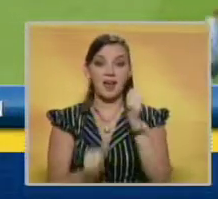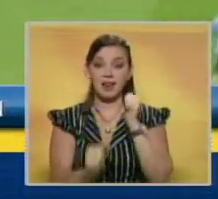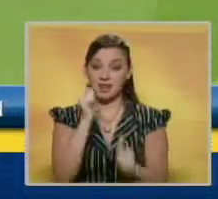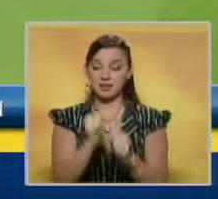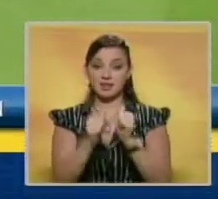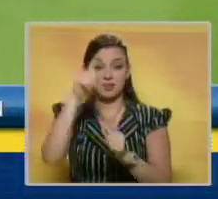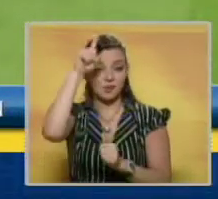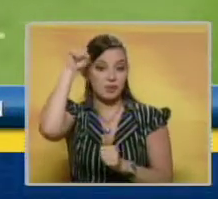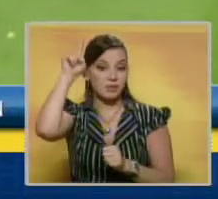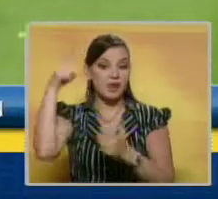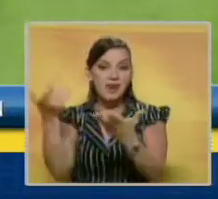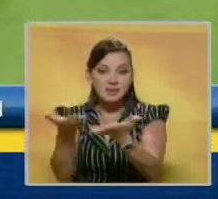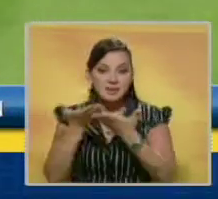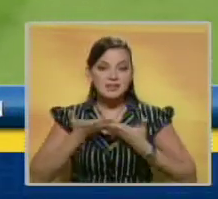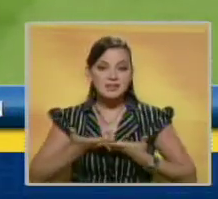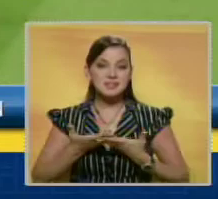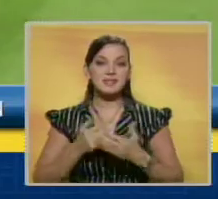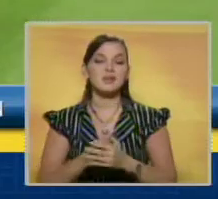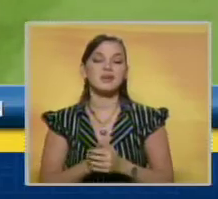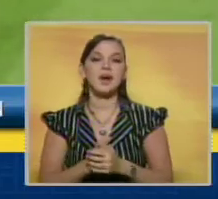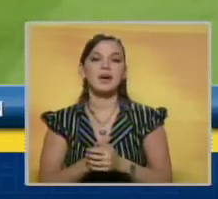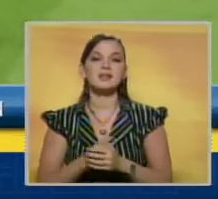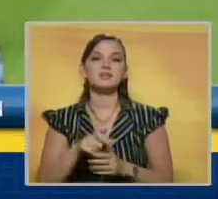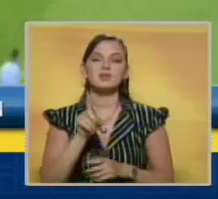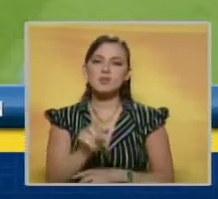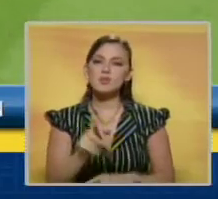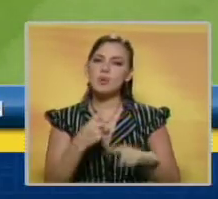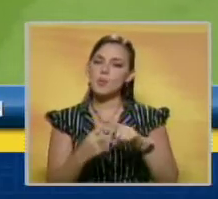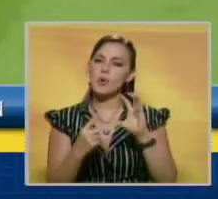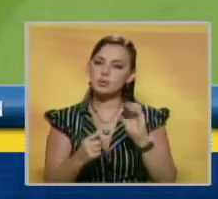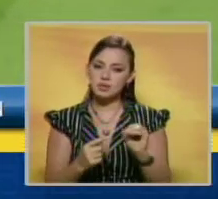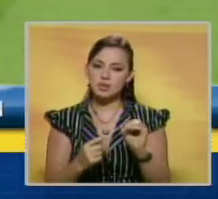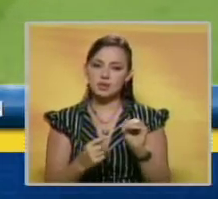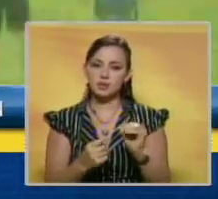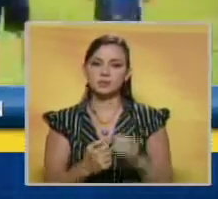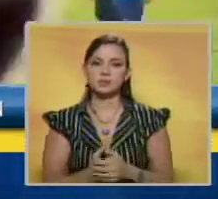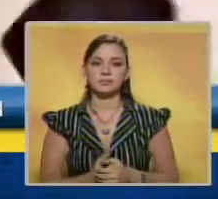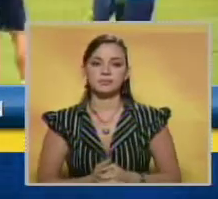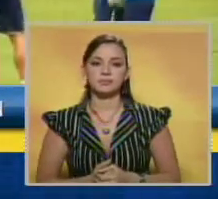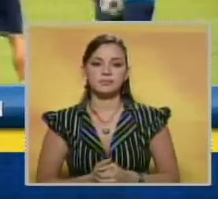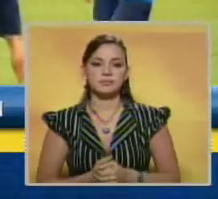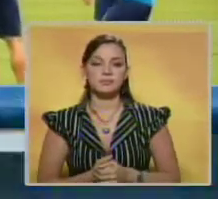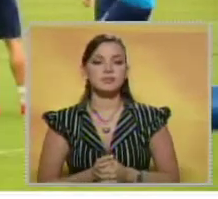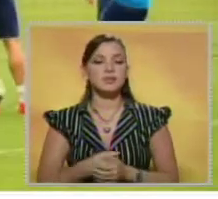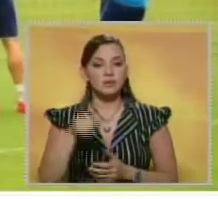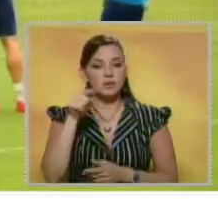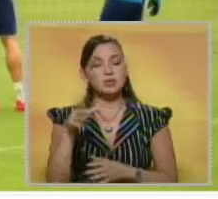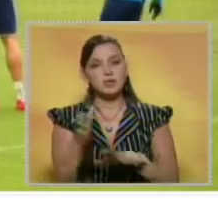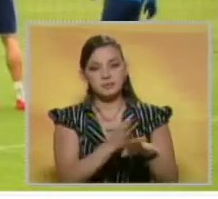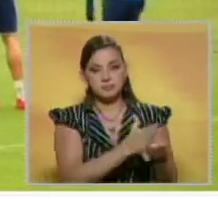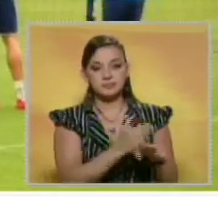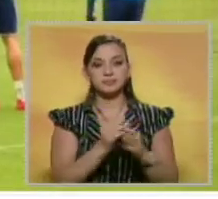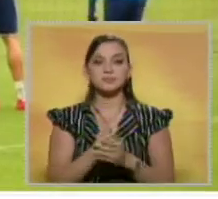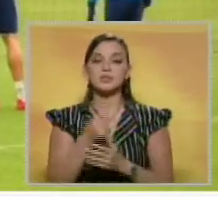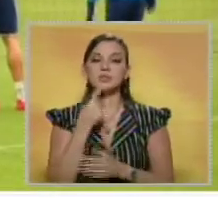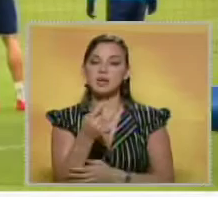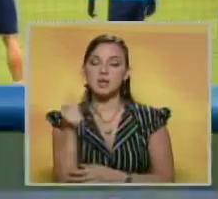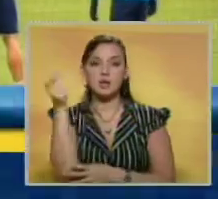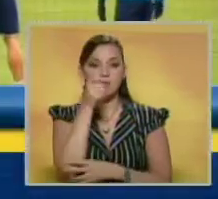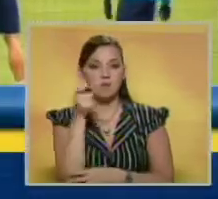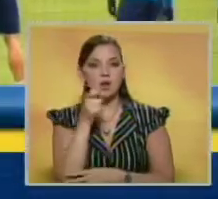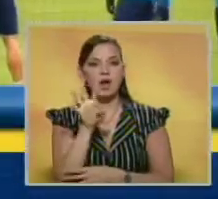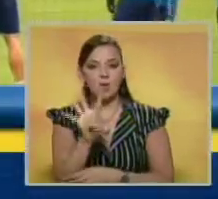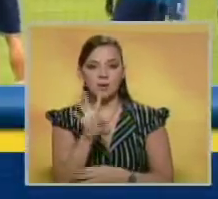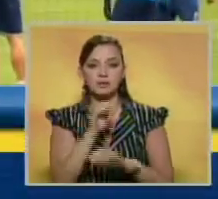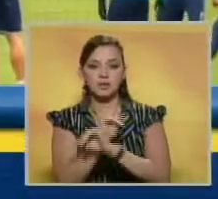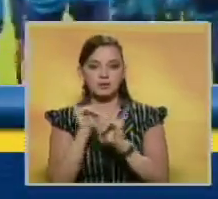Madrid recibirá al Bayer Leverkusen con la ventaja del 1-0 conseguido en la ida. El Mónaco, por su parte, buscará sellar su pase a cuartos de final